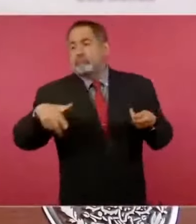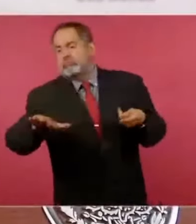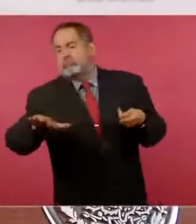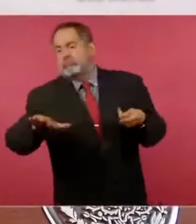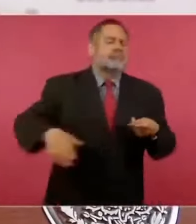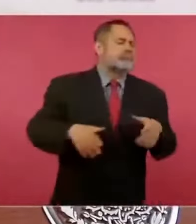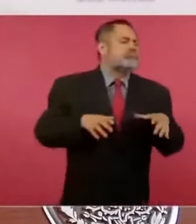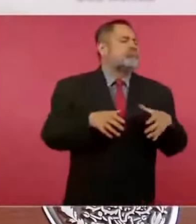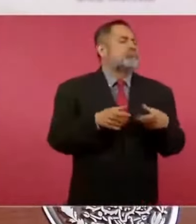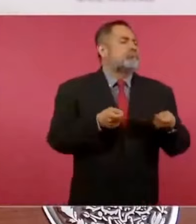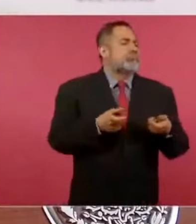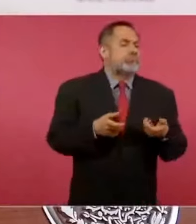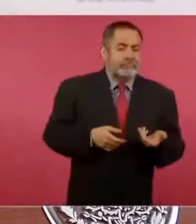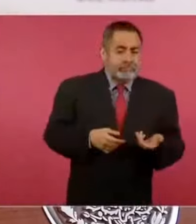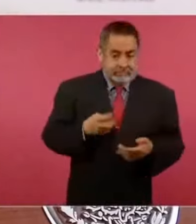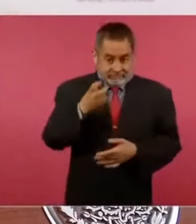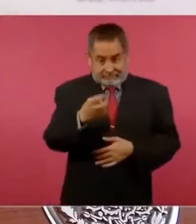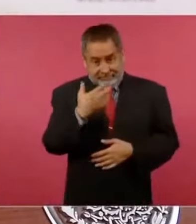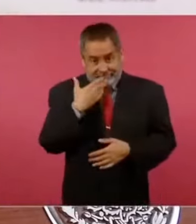¿Y piensas que eso es